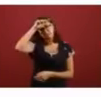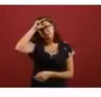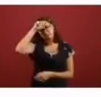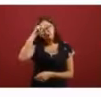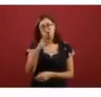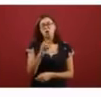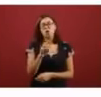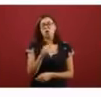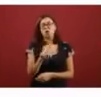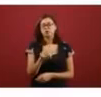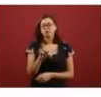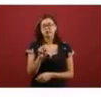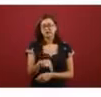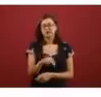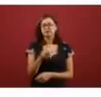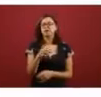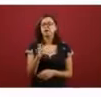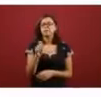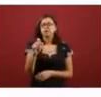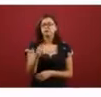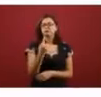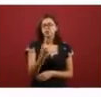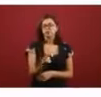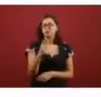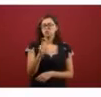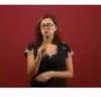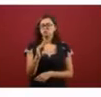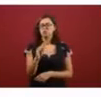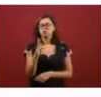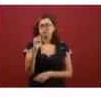Norte, 21.99 por litro y un margen de